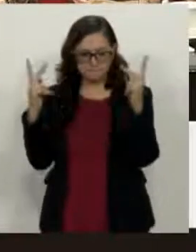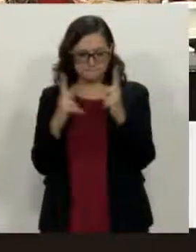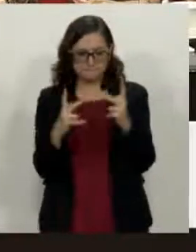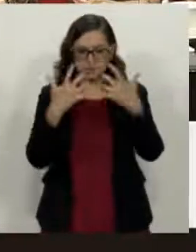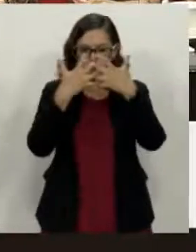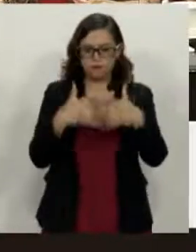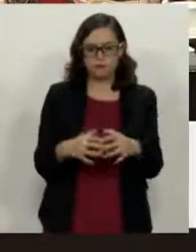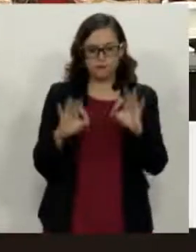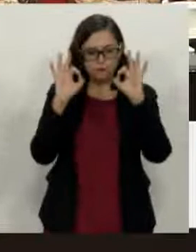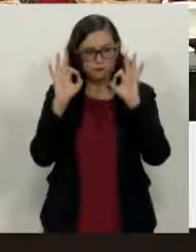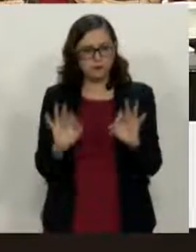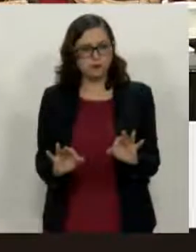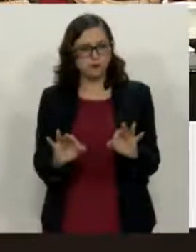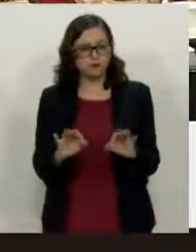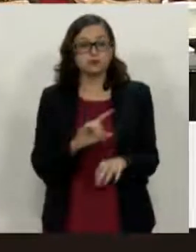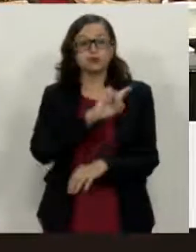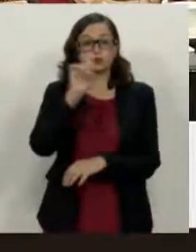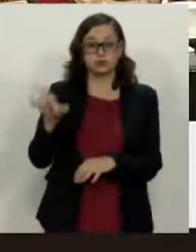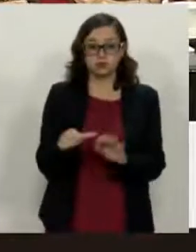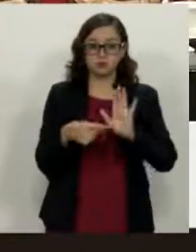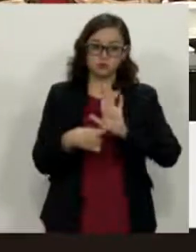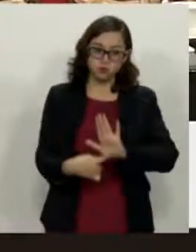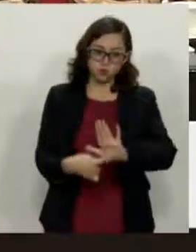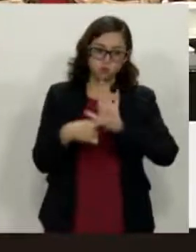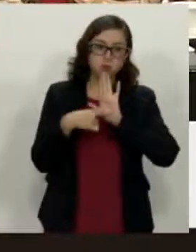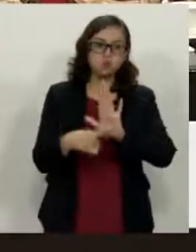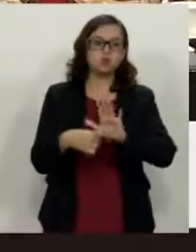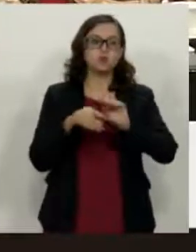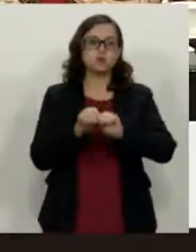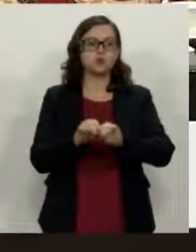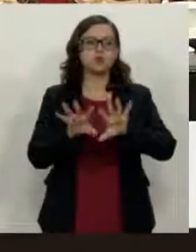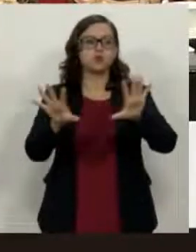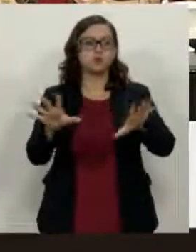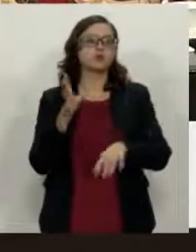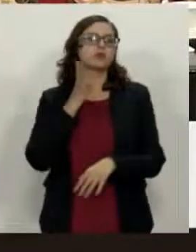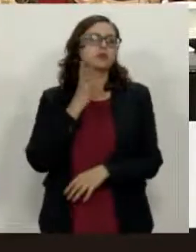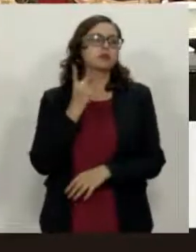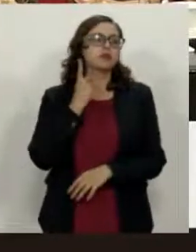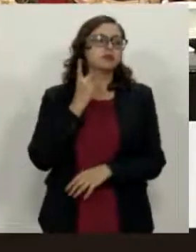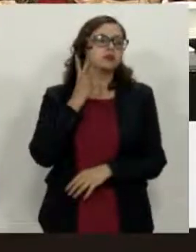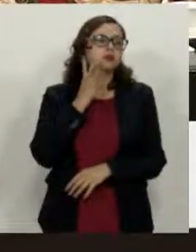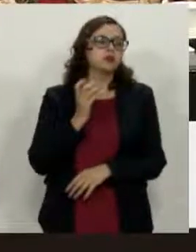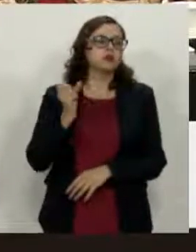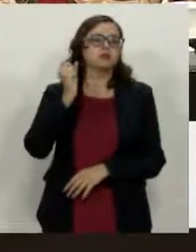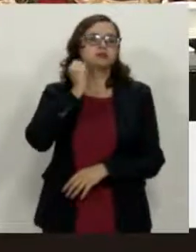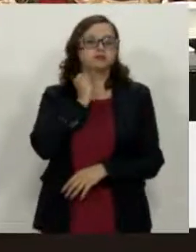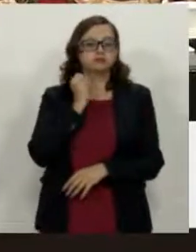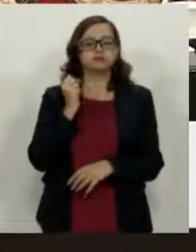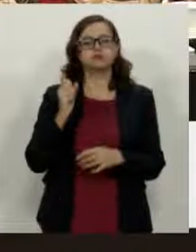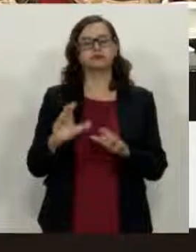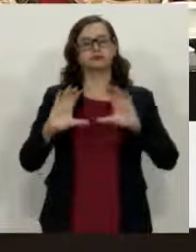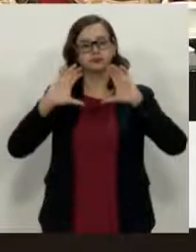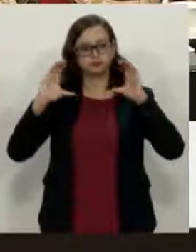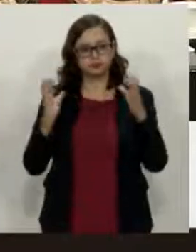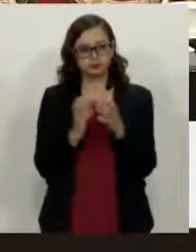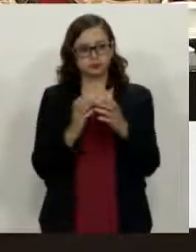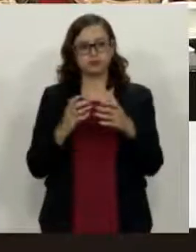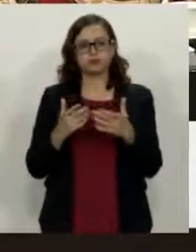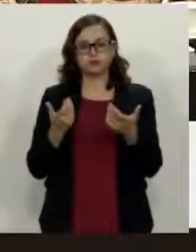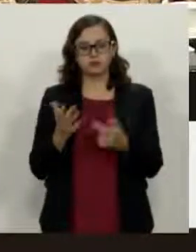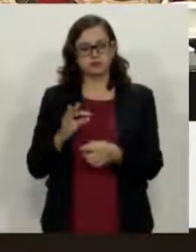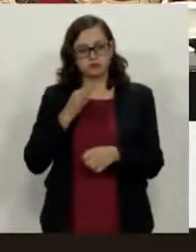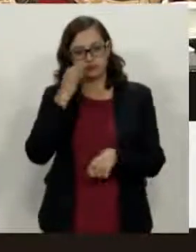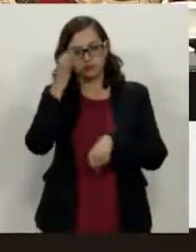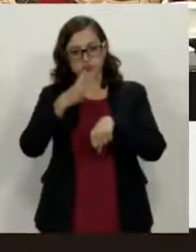resultados serán públicos y se comunicarán al Congreso de la Unión con el fin de que éste realice